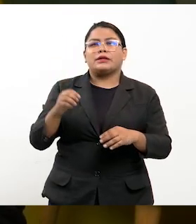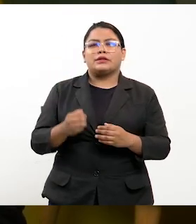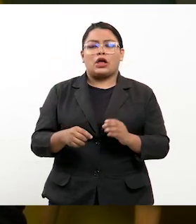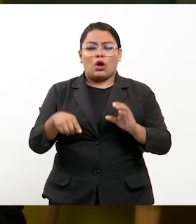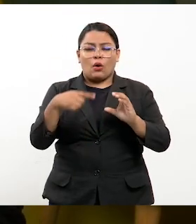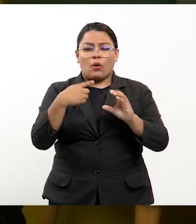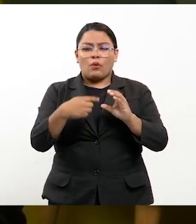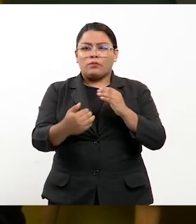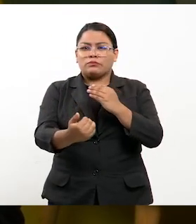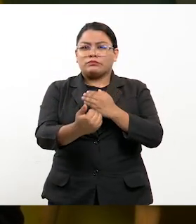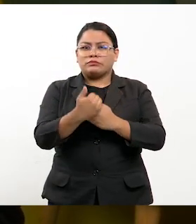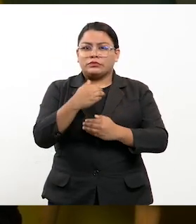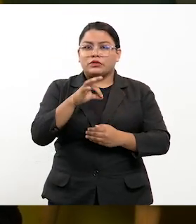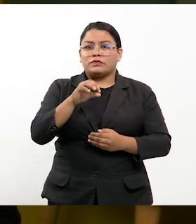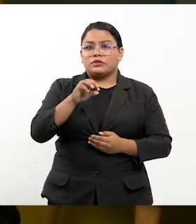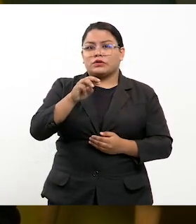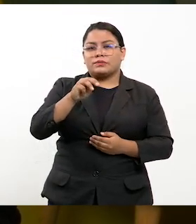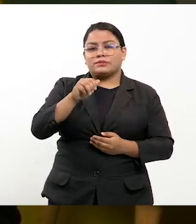correo